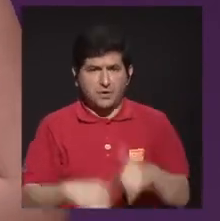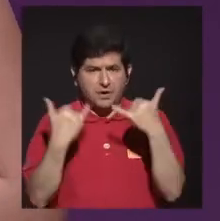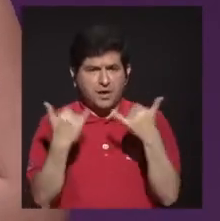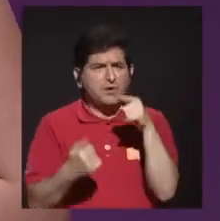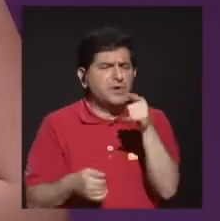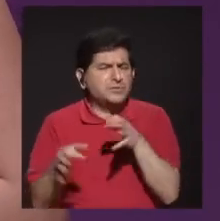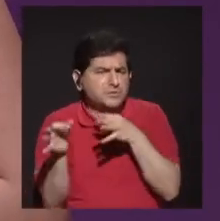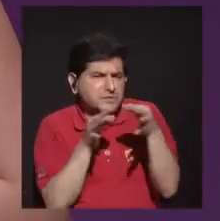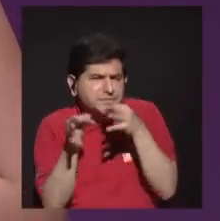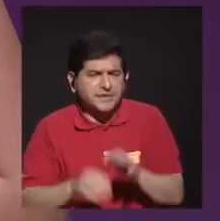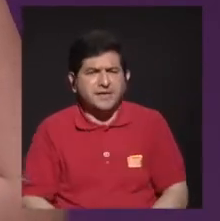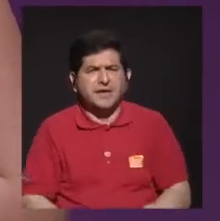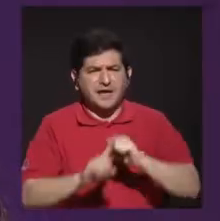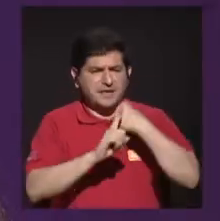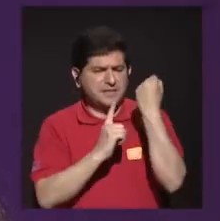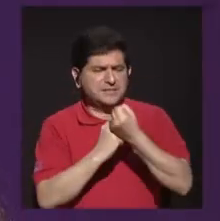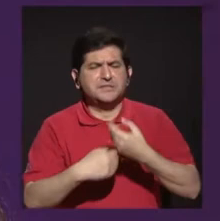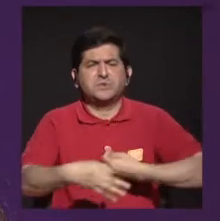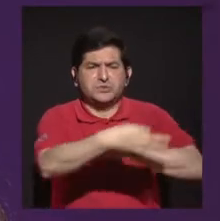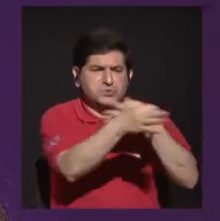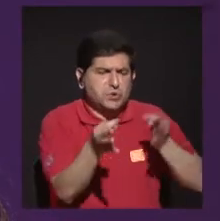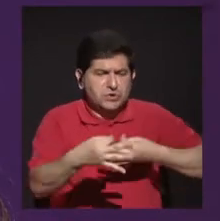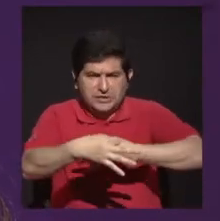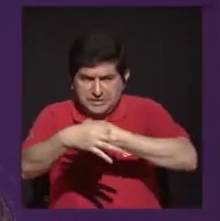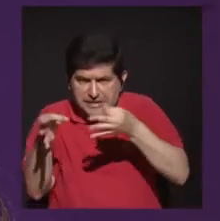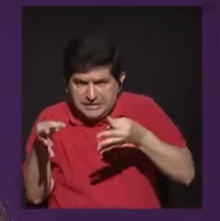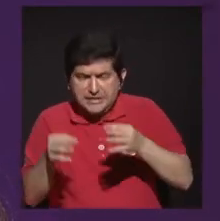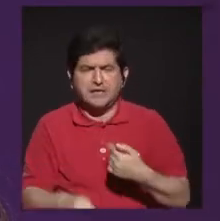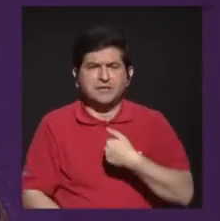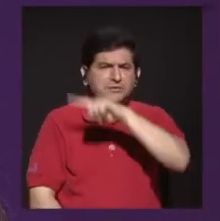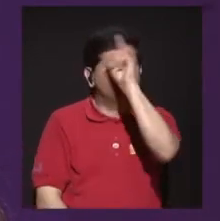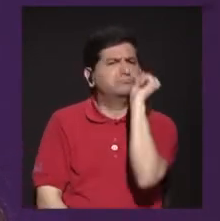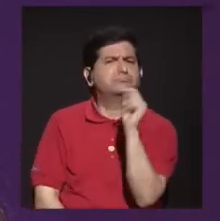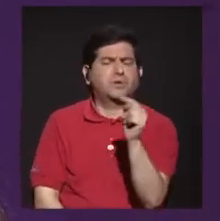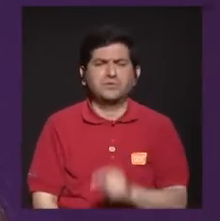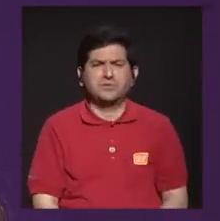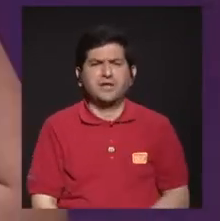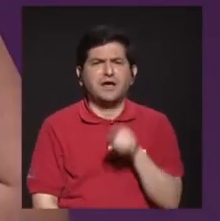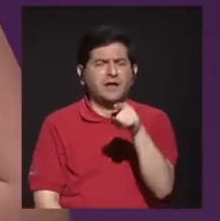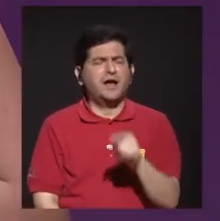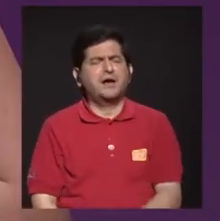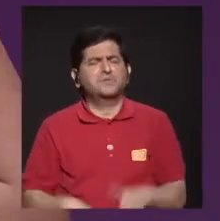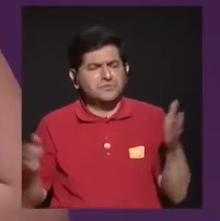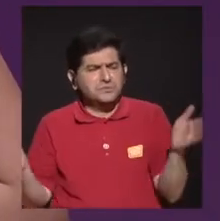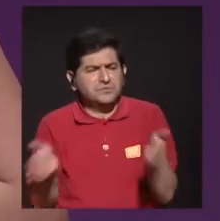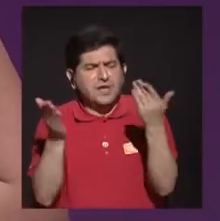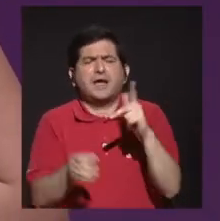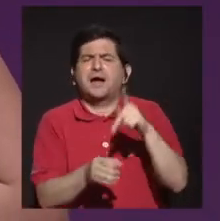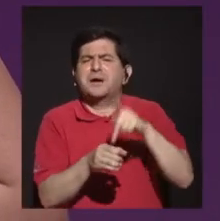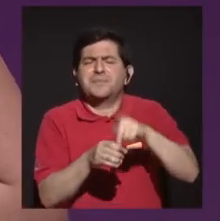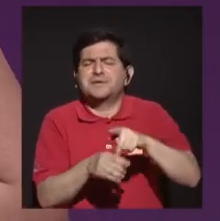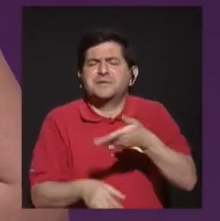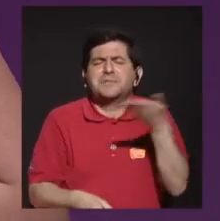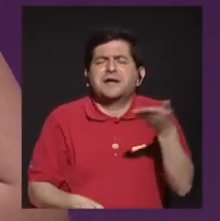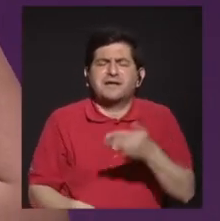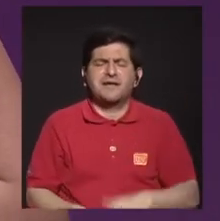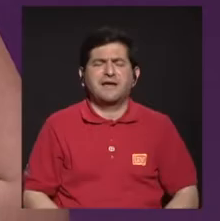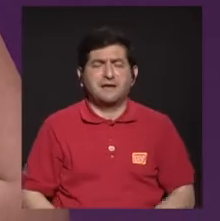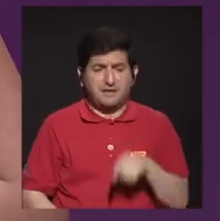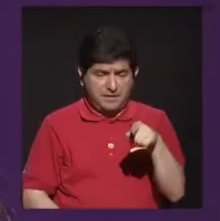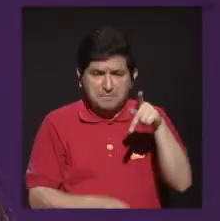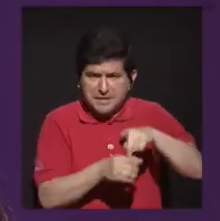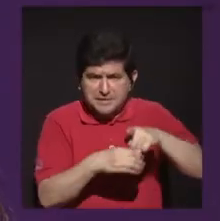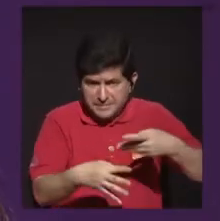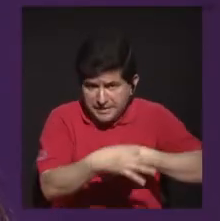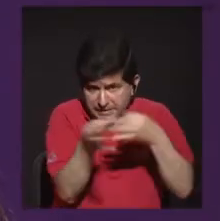nos comentaban la cuestión de los talleres y todo esto, quería preguntarte qué te motivó a vos a participar en estos talleres.